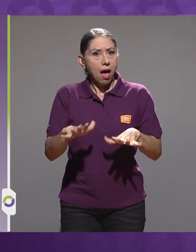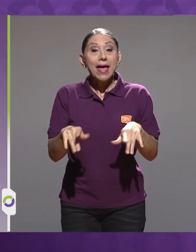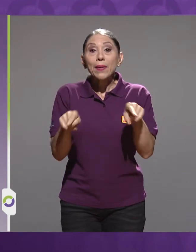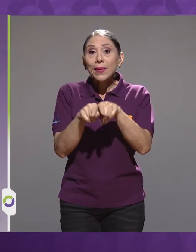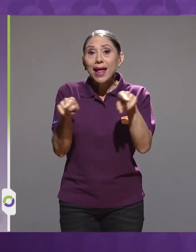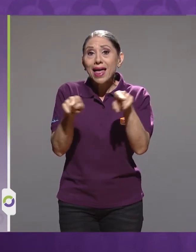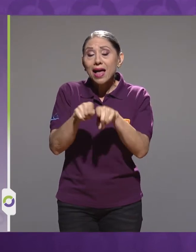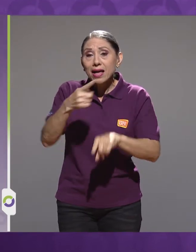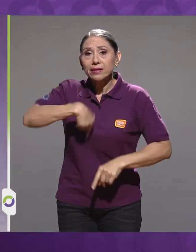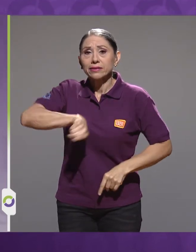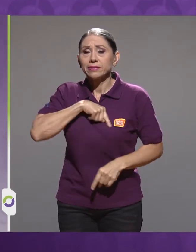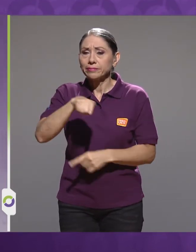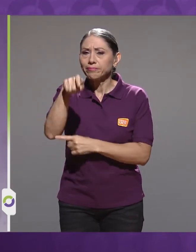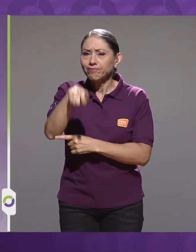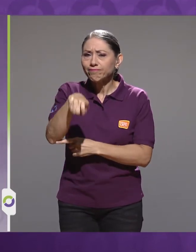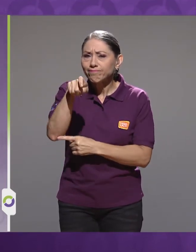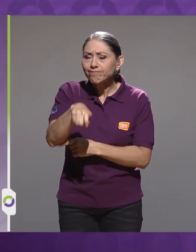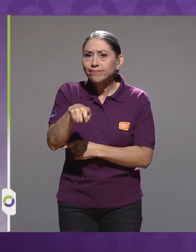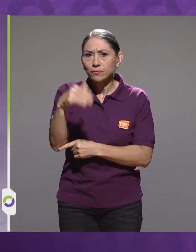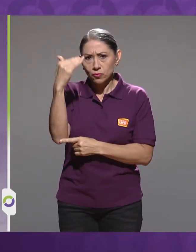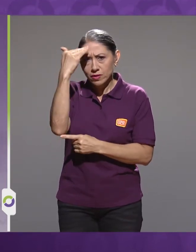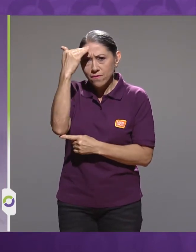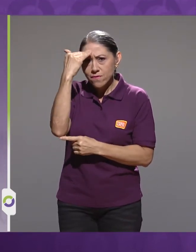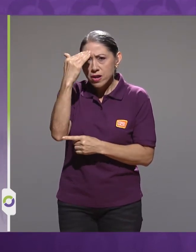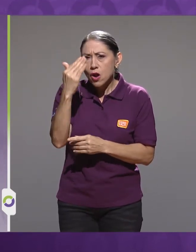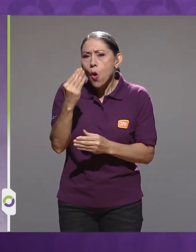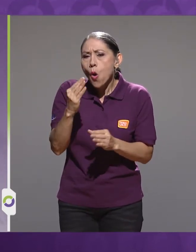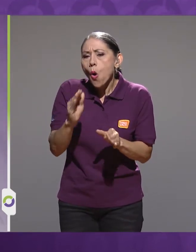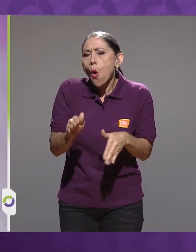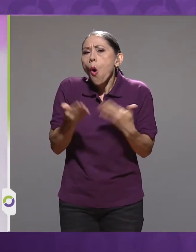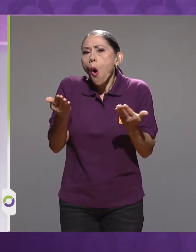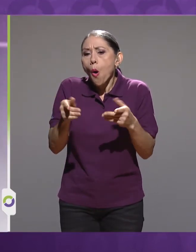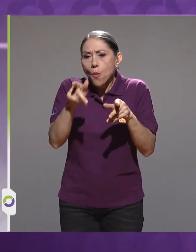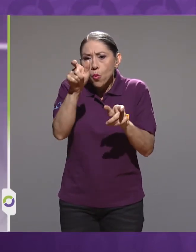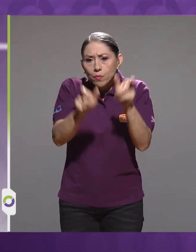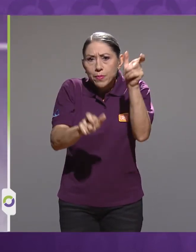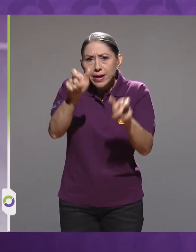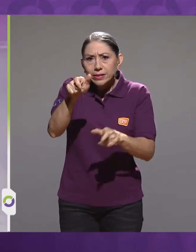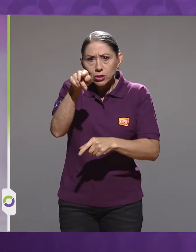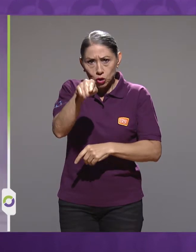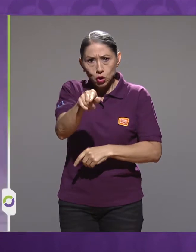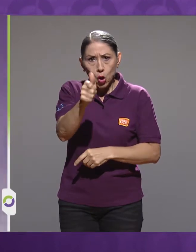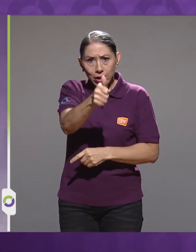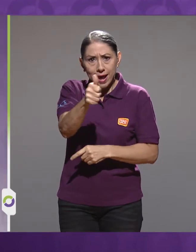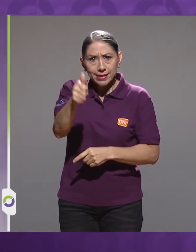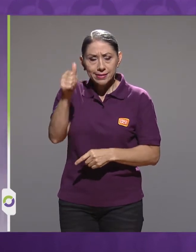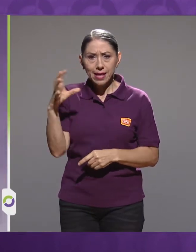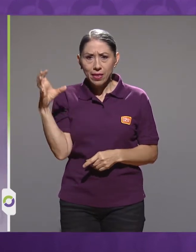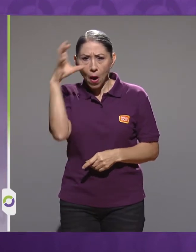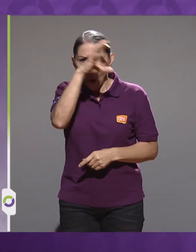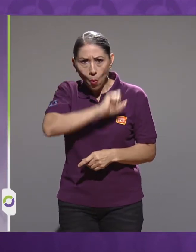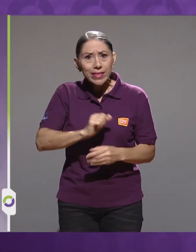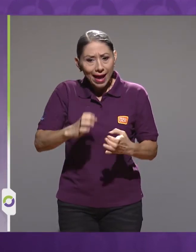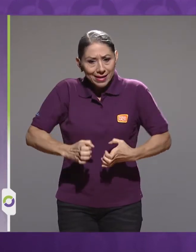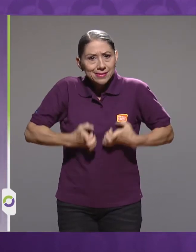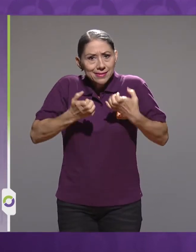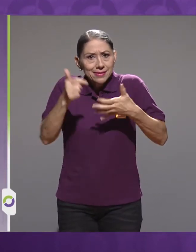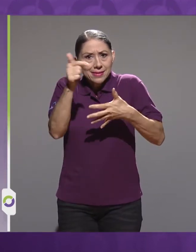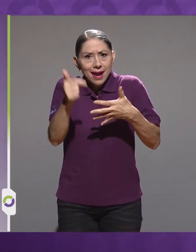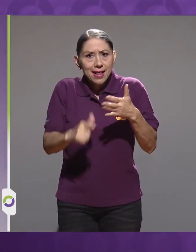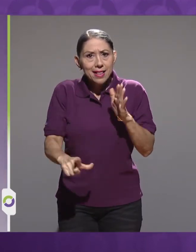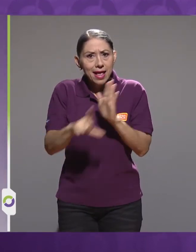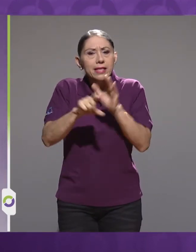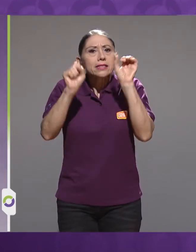eso, requerimos de mecanismos en los cuales las personas conozcan que existen estas leyes y conozcan que pueden